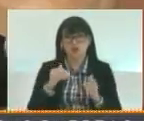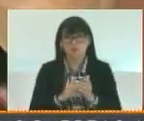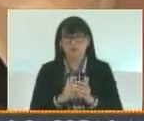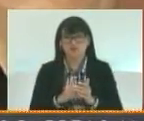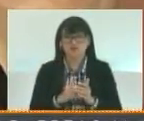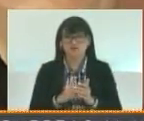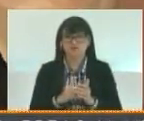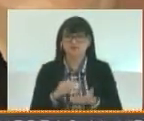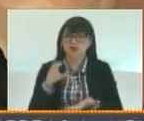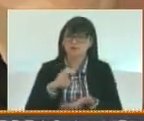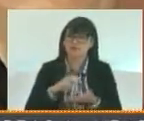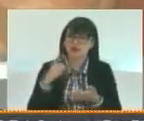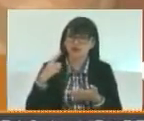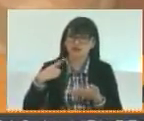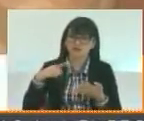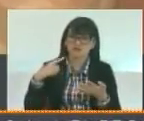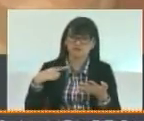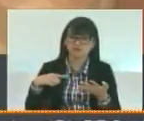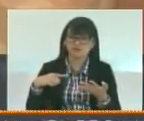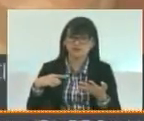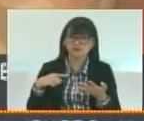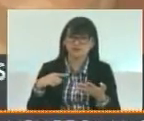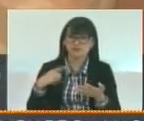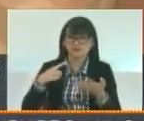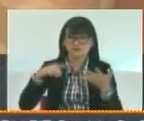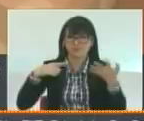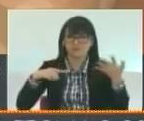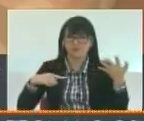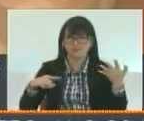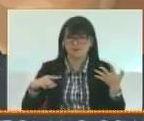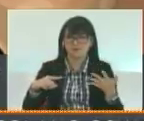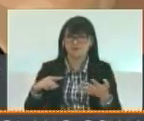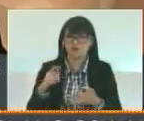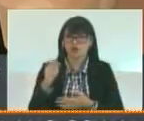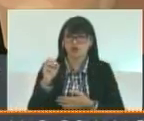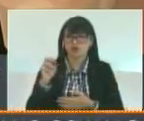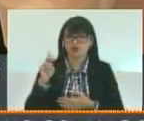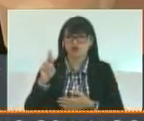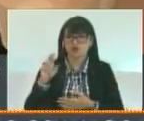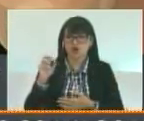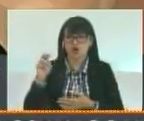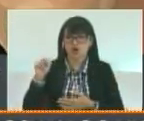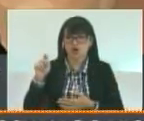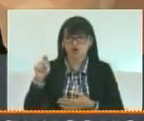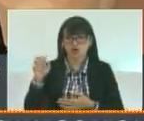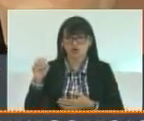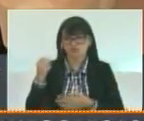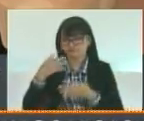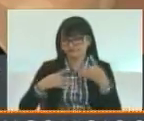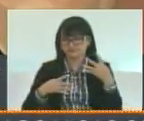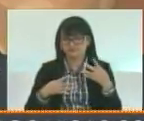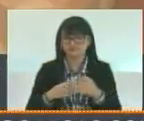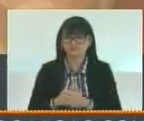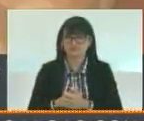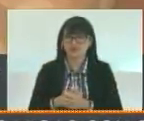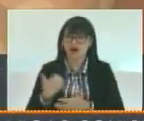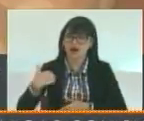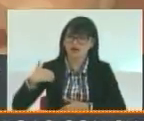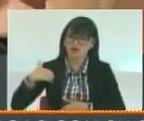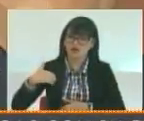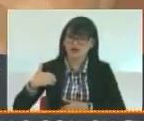en la capital, Ottawa, también en Vancouver, en Toronto y en Montreal. De manera que